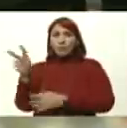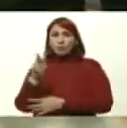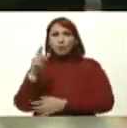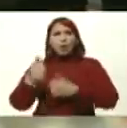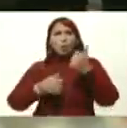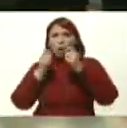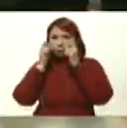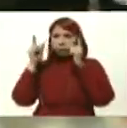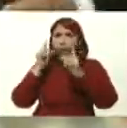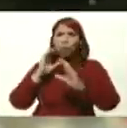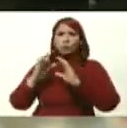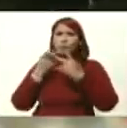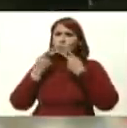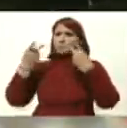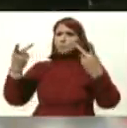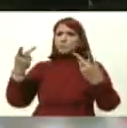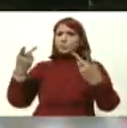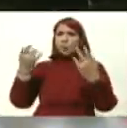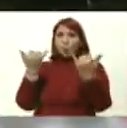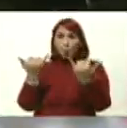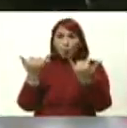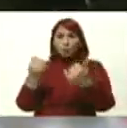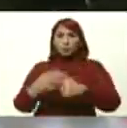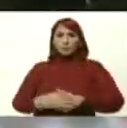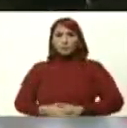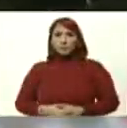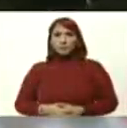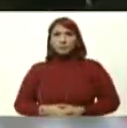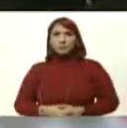del comunicado que se acaba de generar hace pocos minutos?